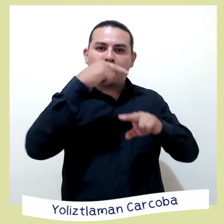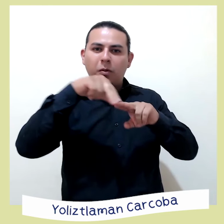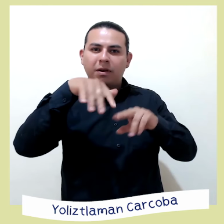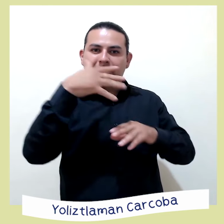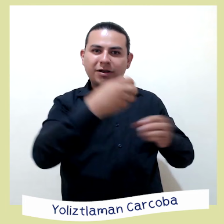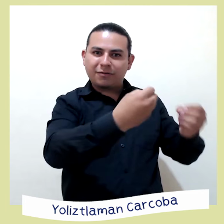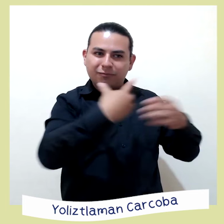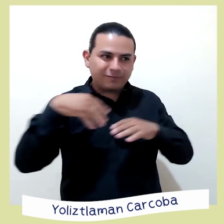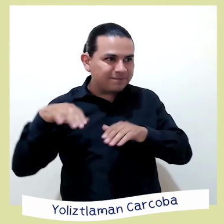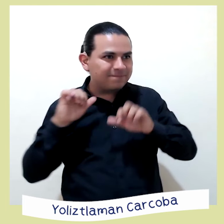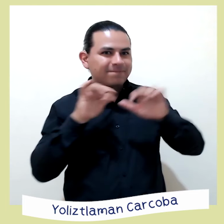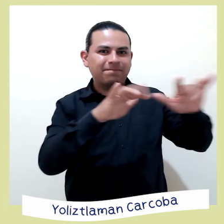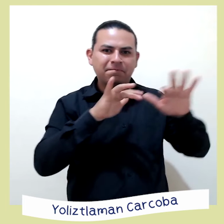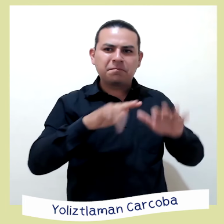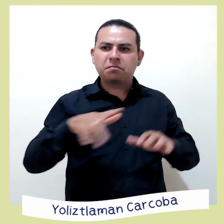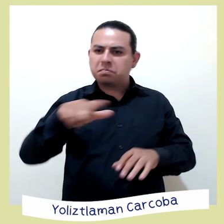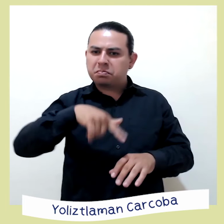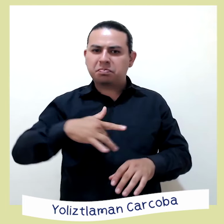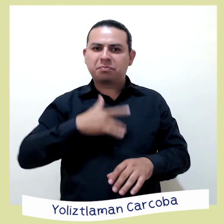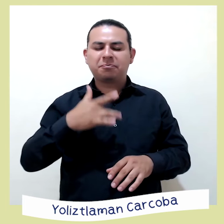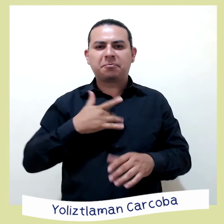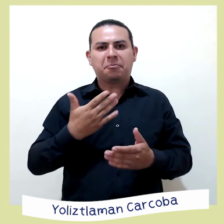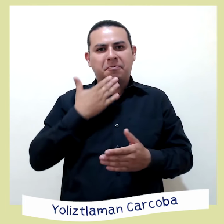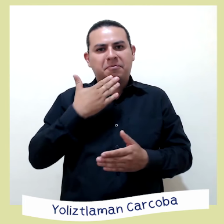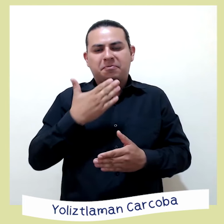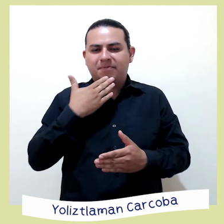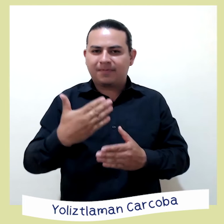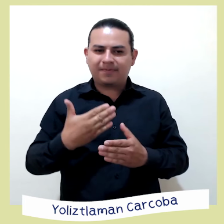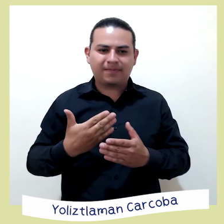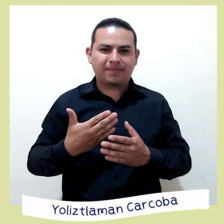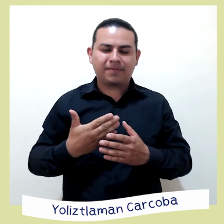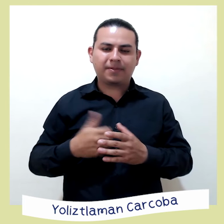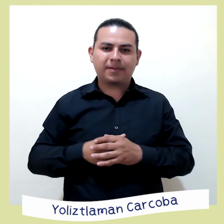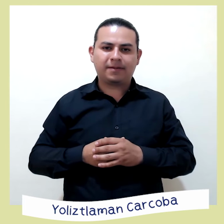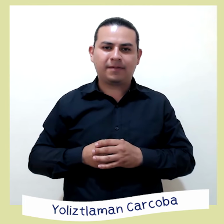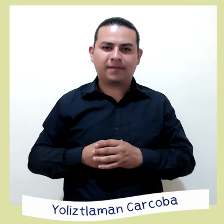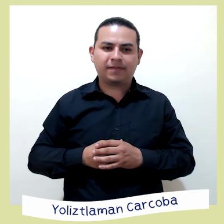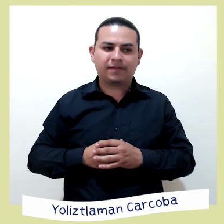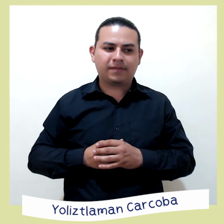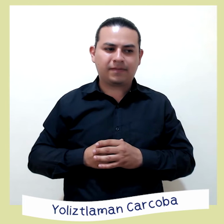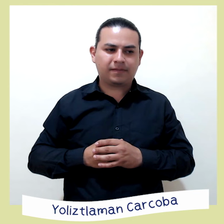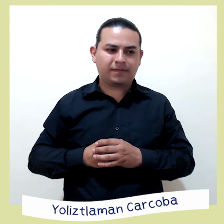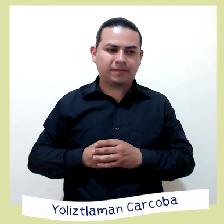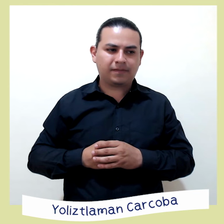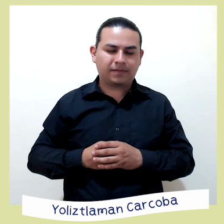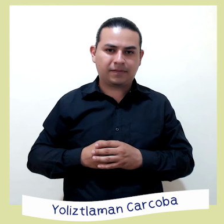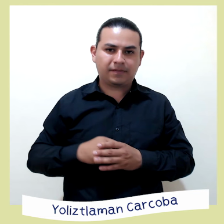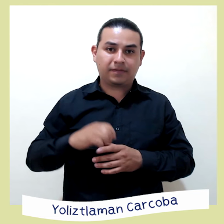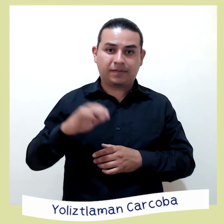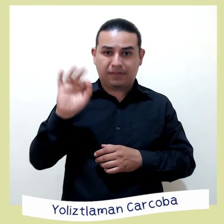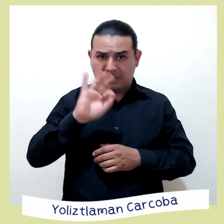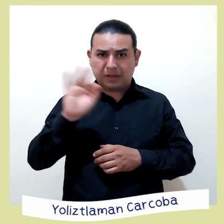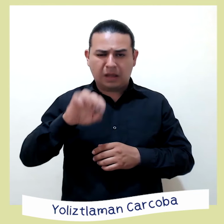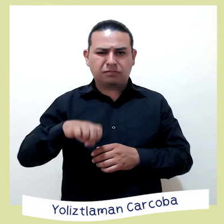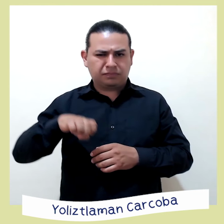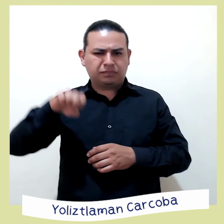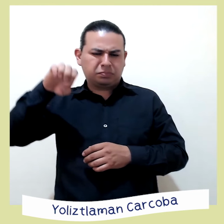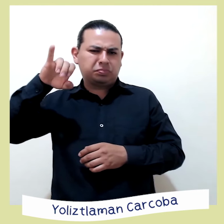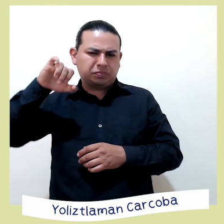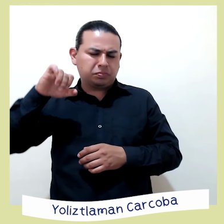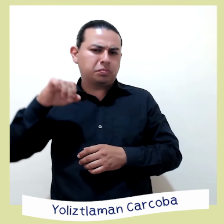aunque no somos la totalidad, aunque gracias a Dios somos como muy escogidos, pero yo pienso que sí,